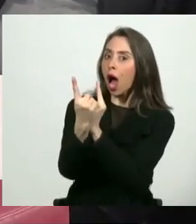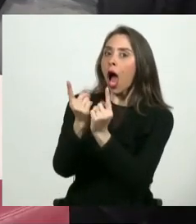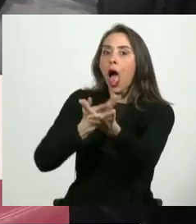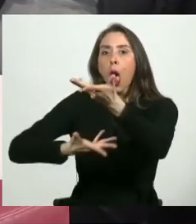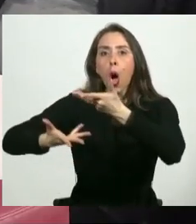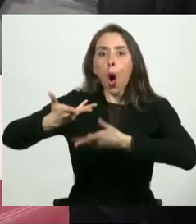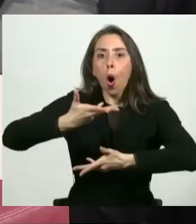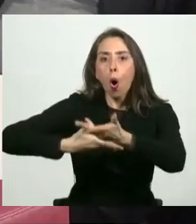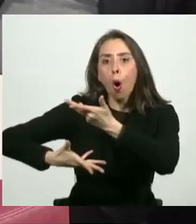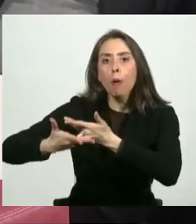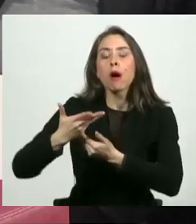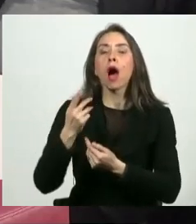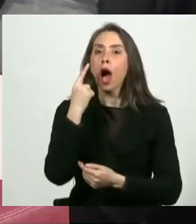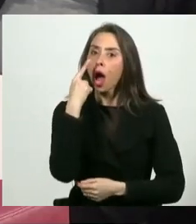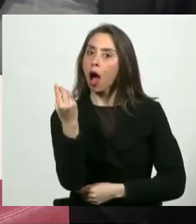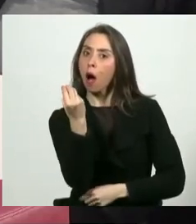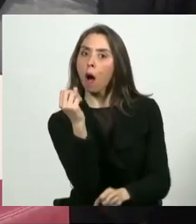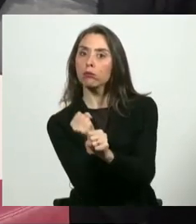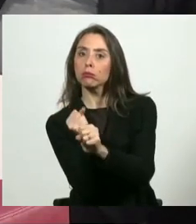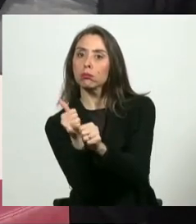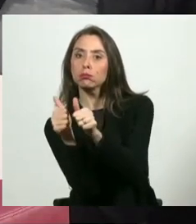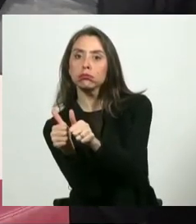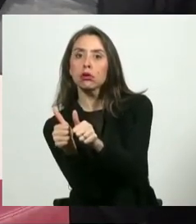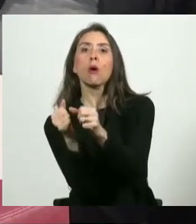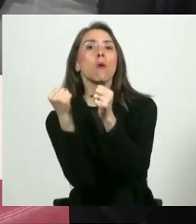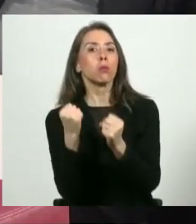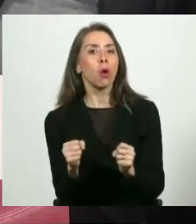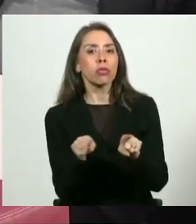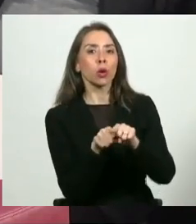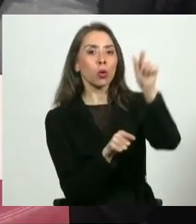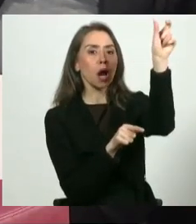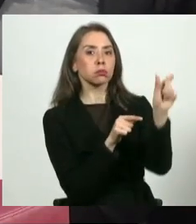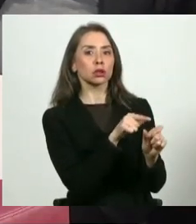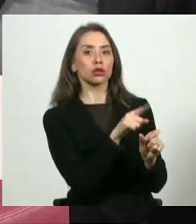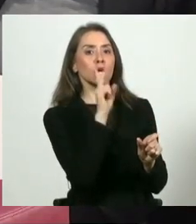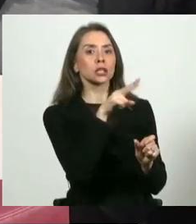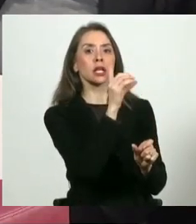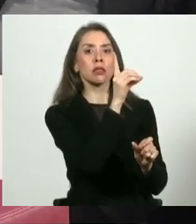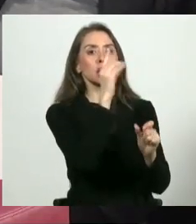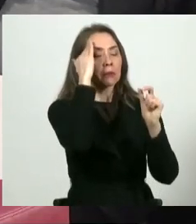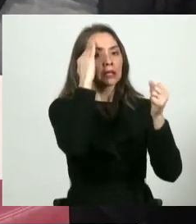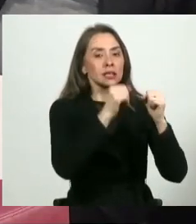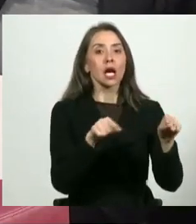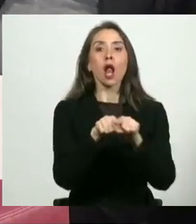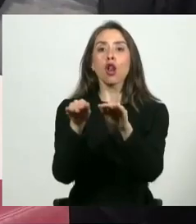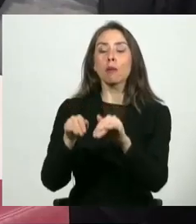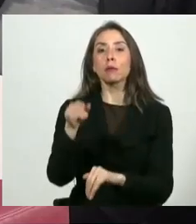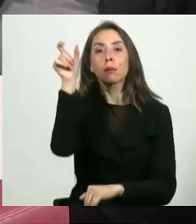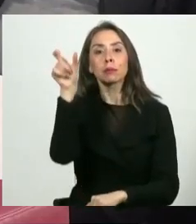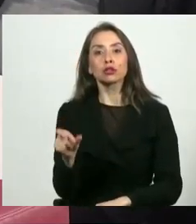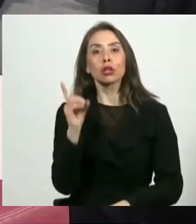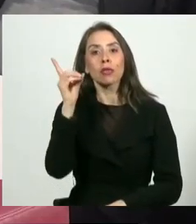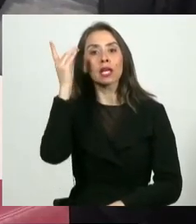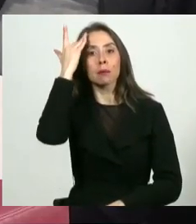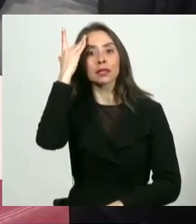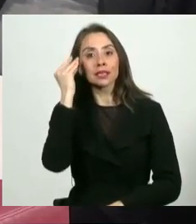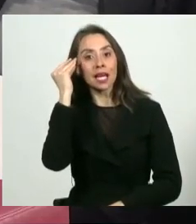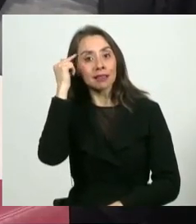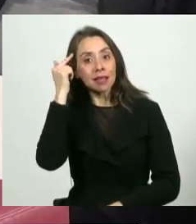ver que efectivamente pueden ser tan eficientes y tan capaces como una persona que no tiene discapacidad psíquica. Lo mismo las personas con discapacidad intelectual.